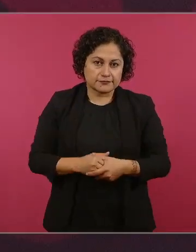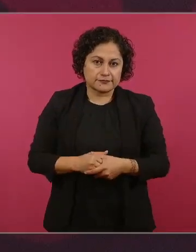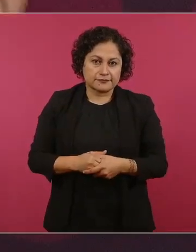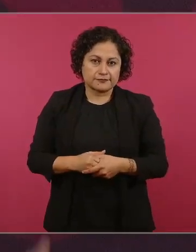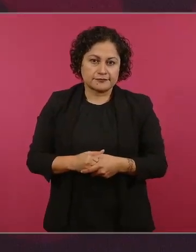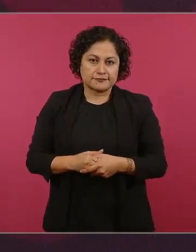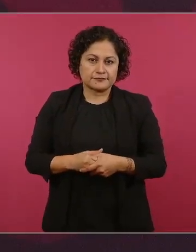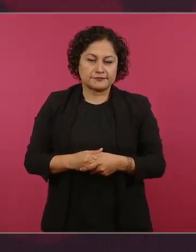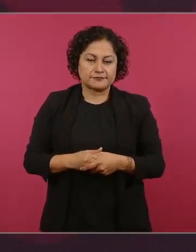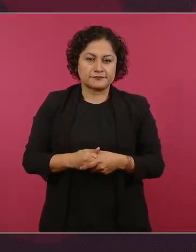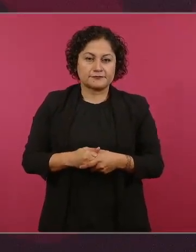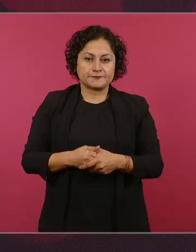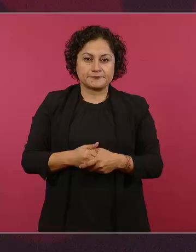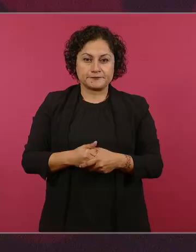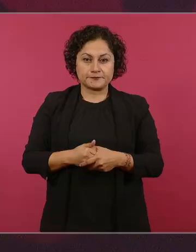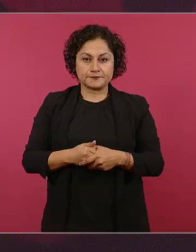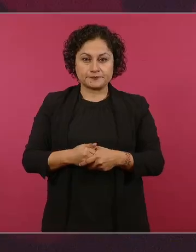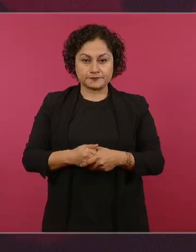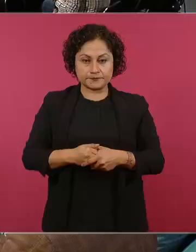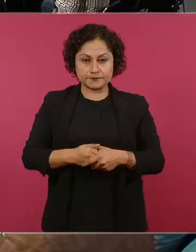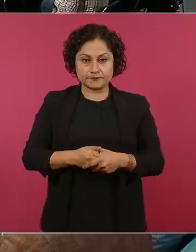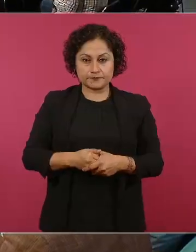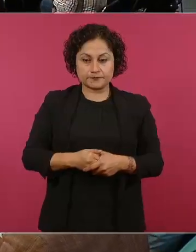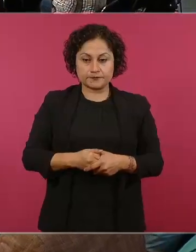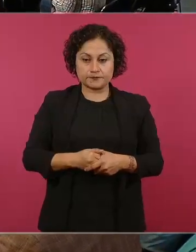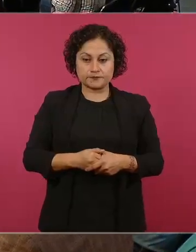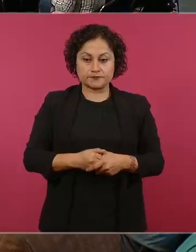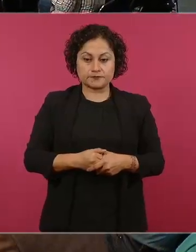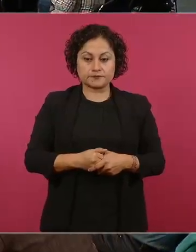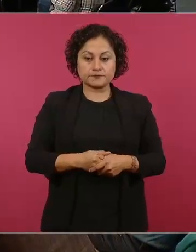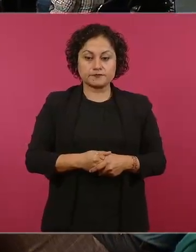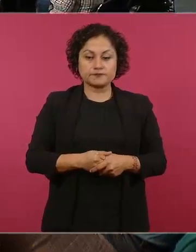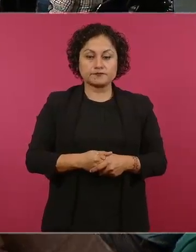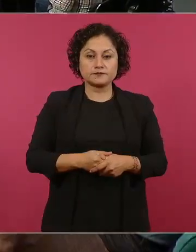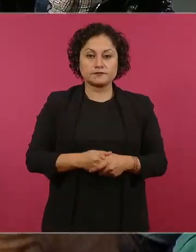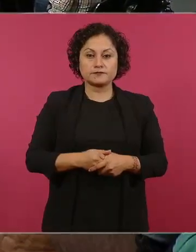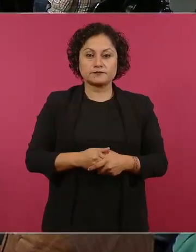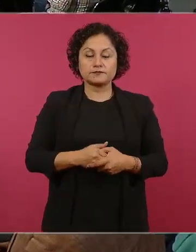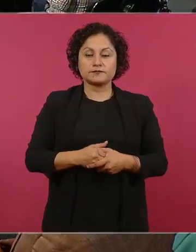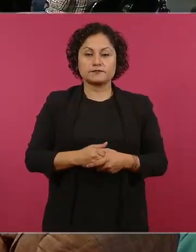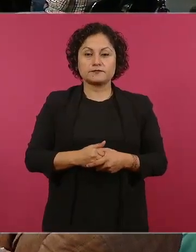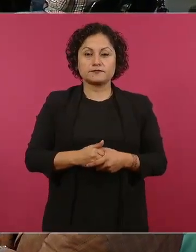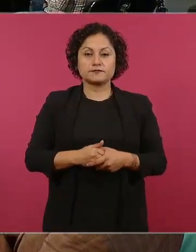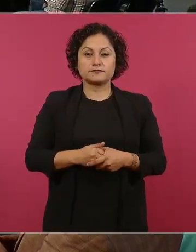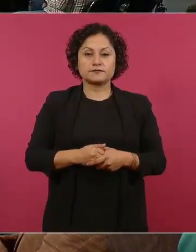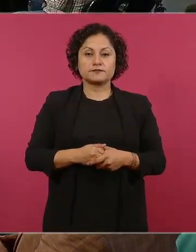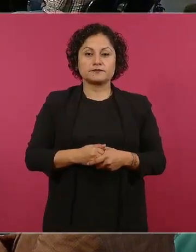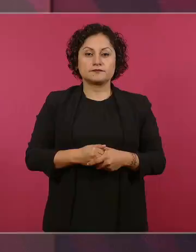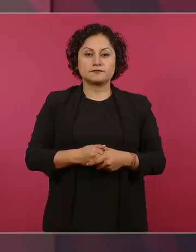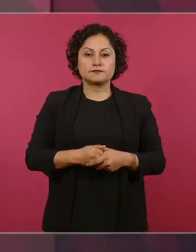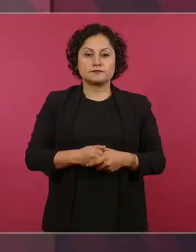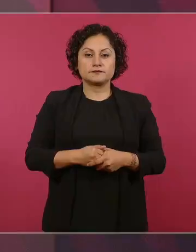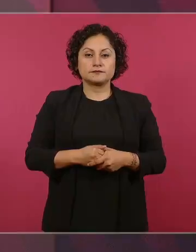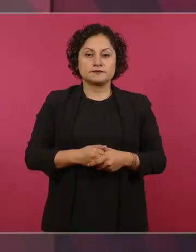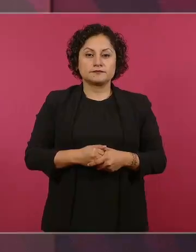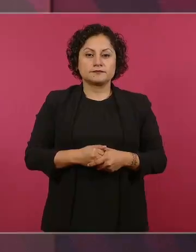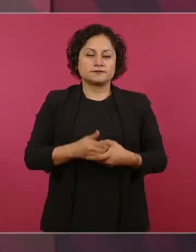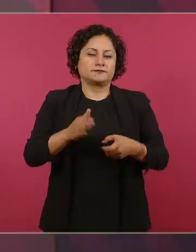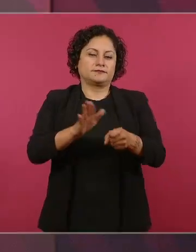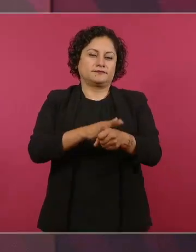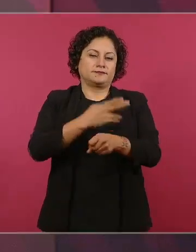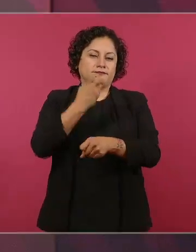Ni modo que se les crea que son independientes.